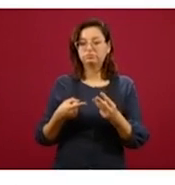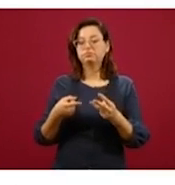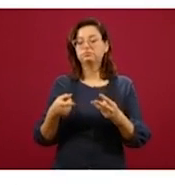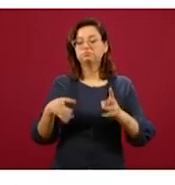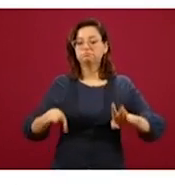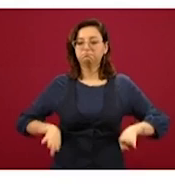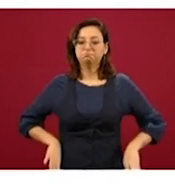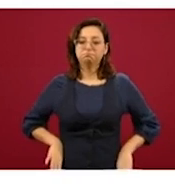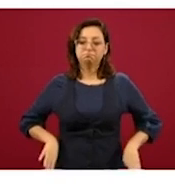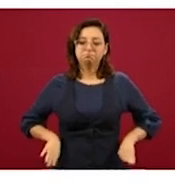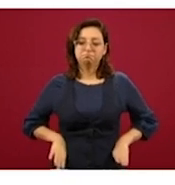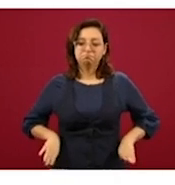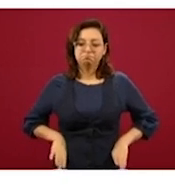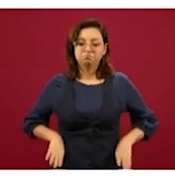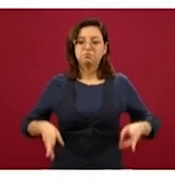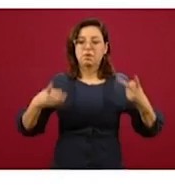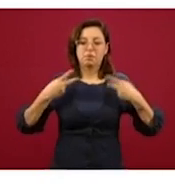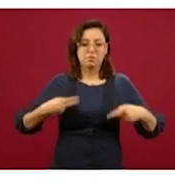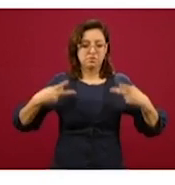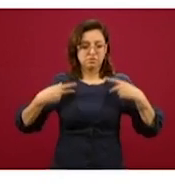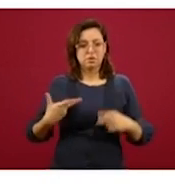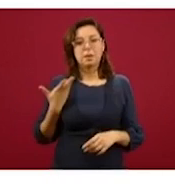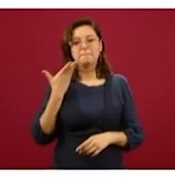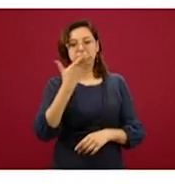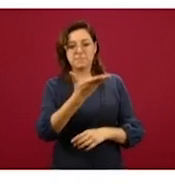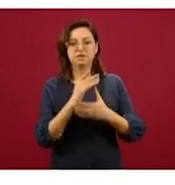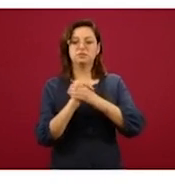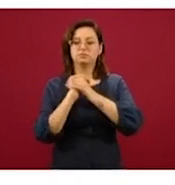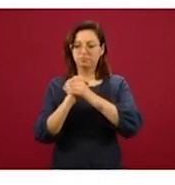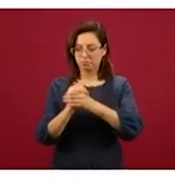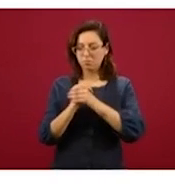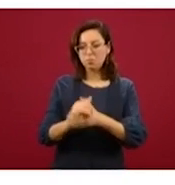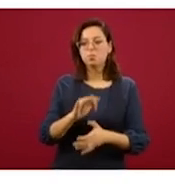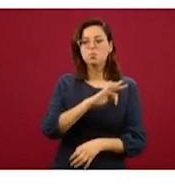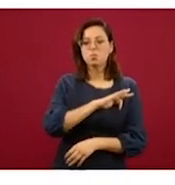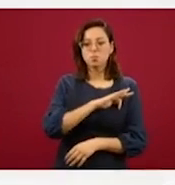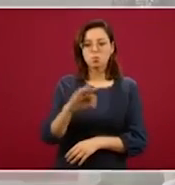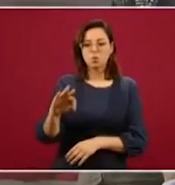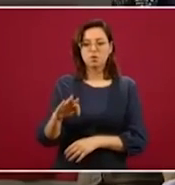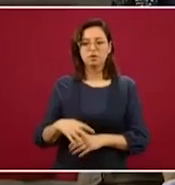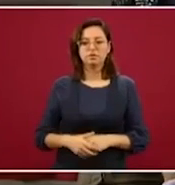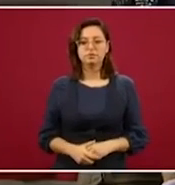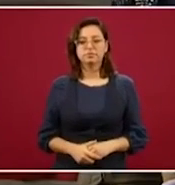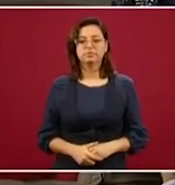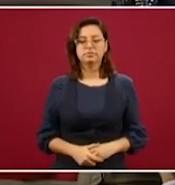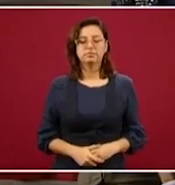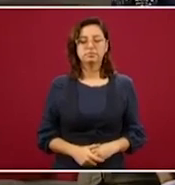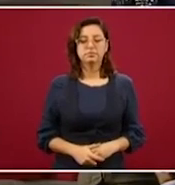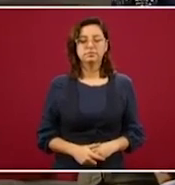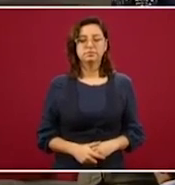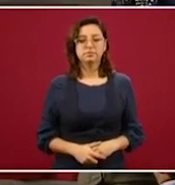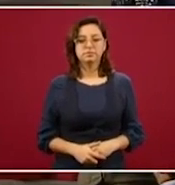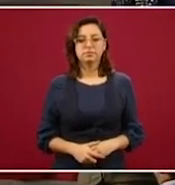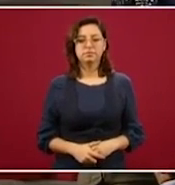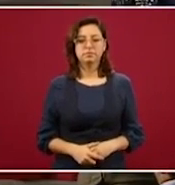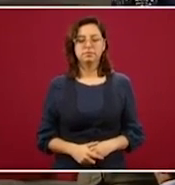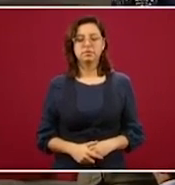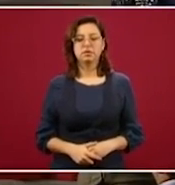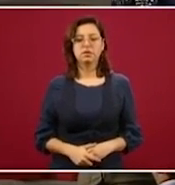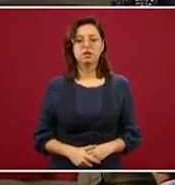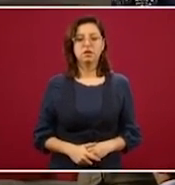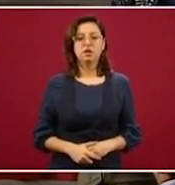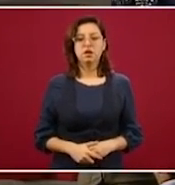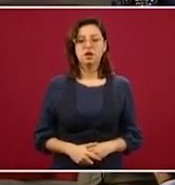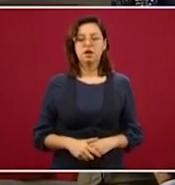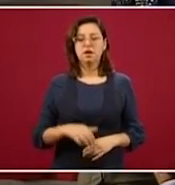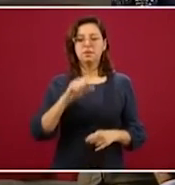condiciones, requisitos, ya las personas pueden acceder a este crédito. Y tenemos efectivamente, como bien